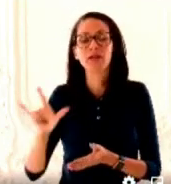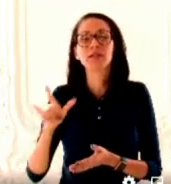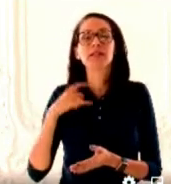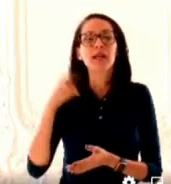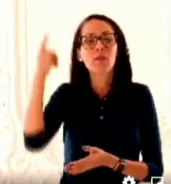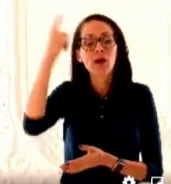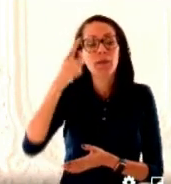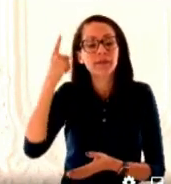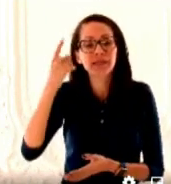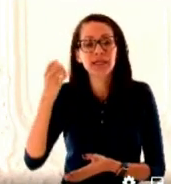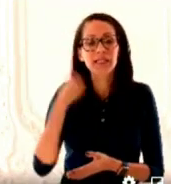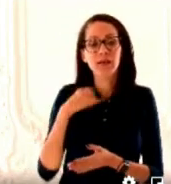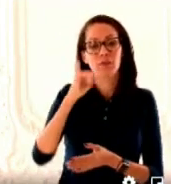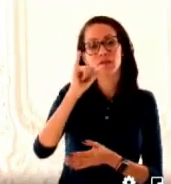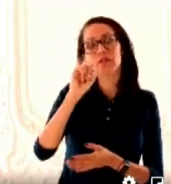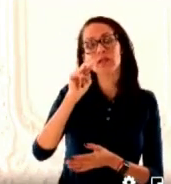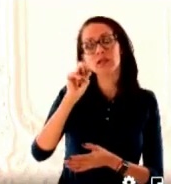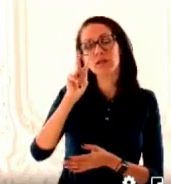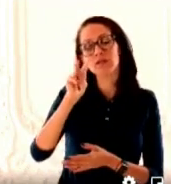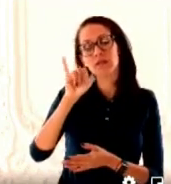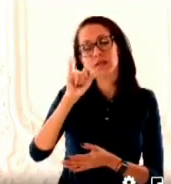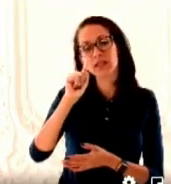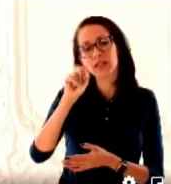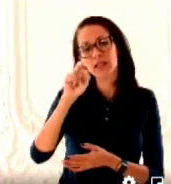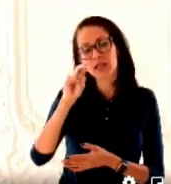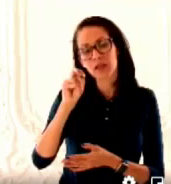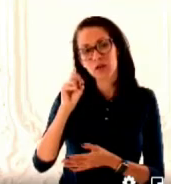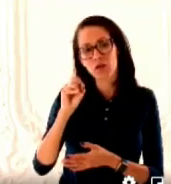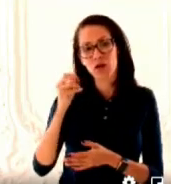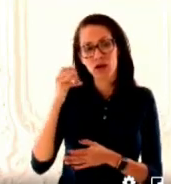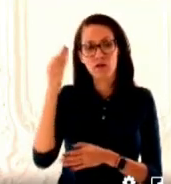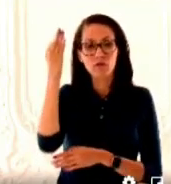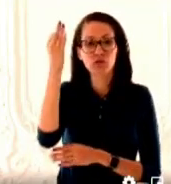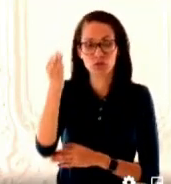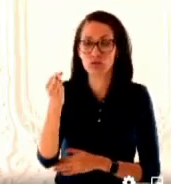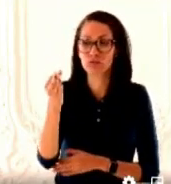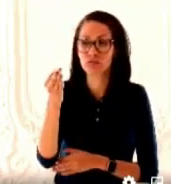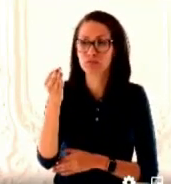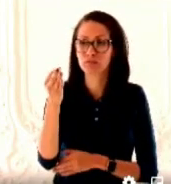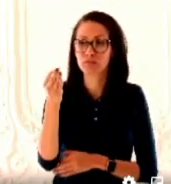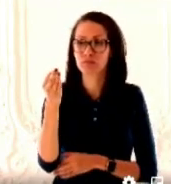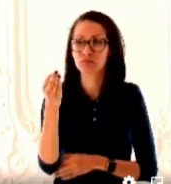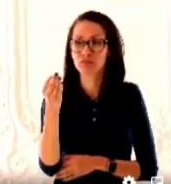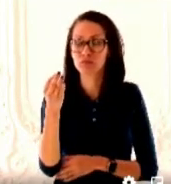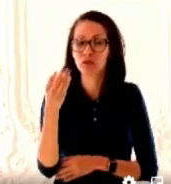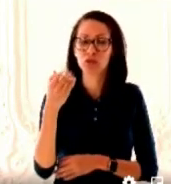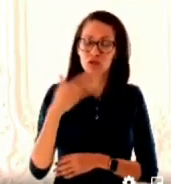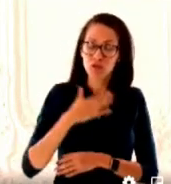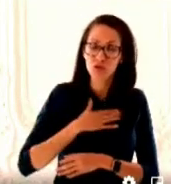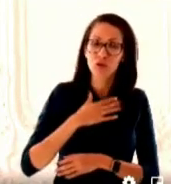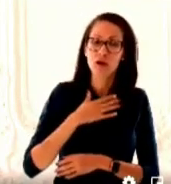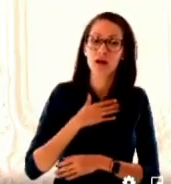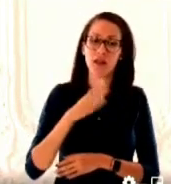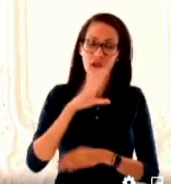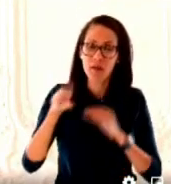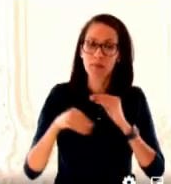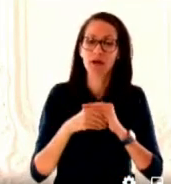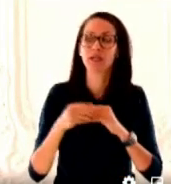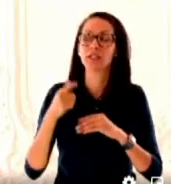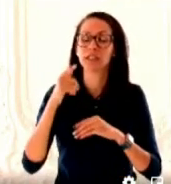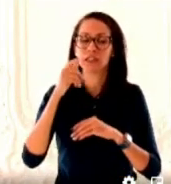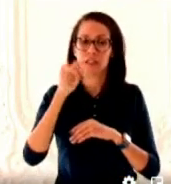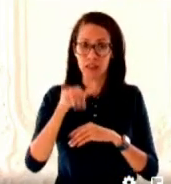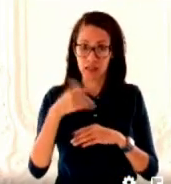en el futuro. Yo, además de pues, toda la parte de presupuesto y gerencia, veo